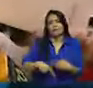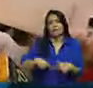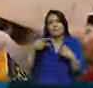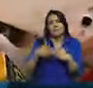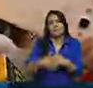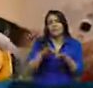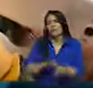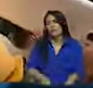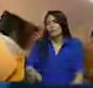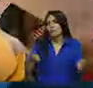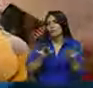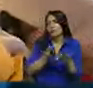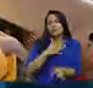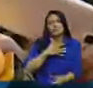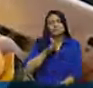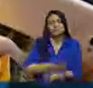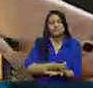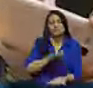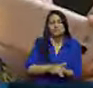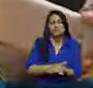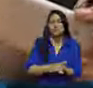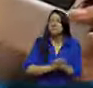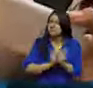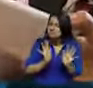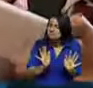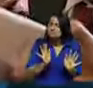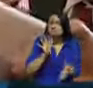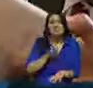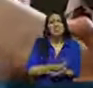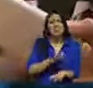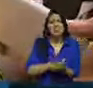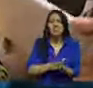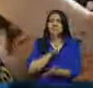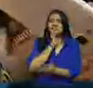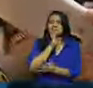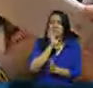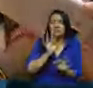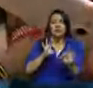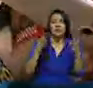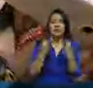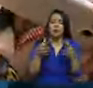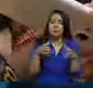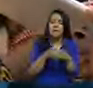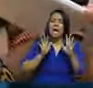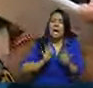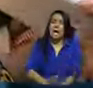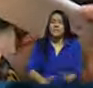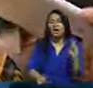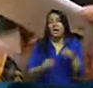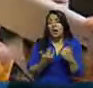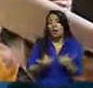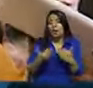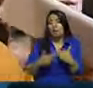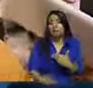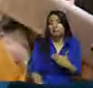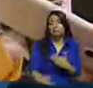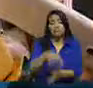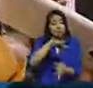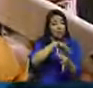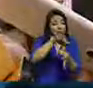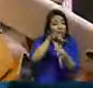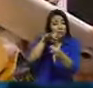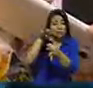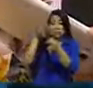los vivo con serenidad, con tranquilidad, siempre por supuesto con mi familia y así voy a estar ahora. Después de acompañar a